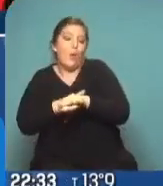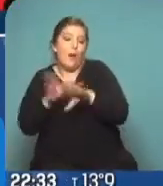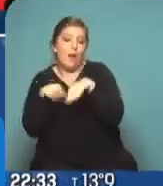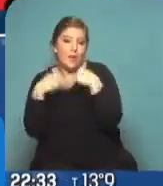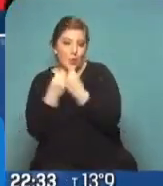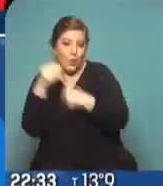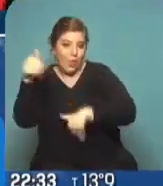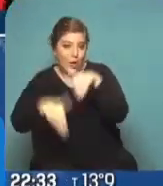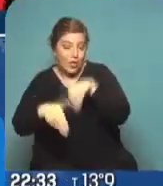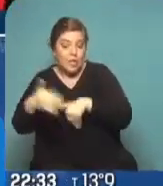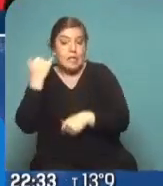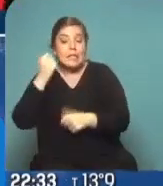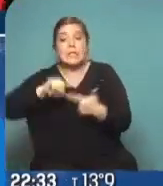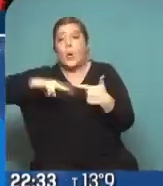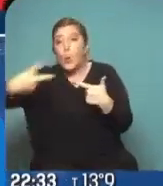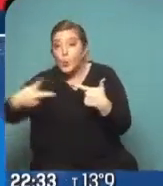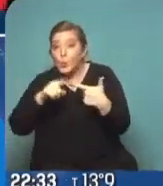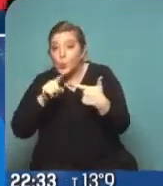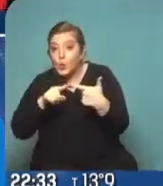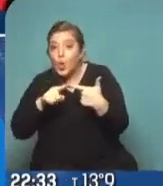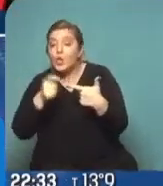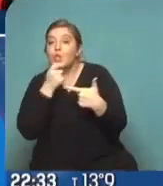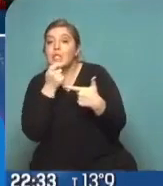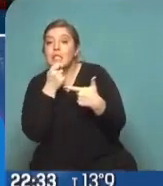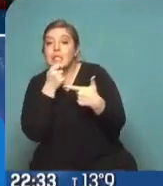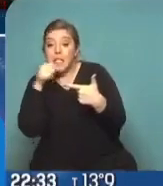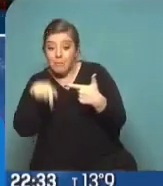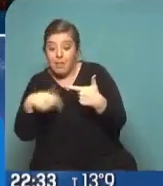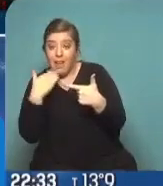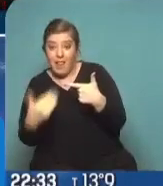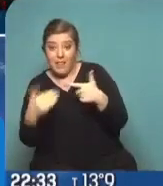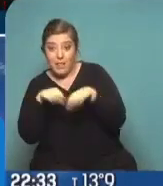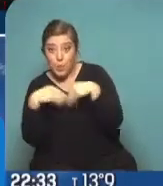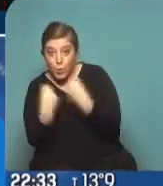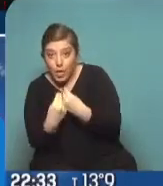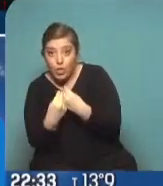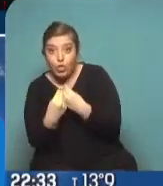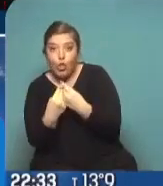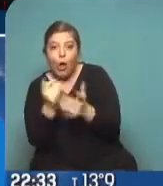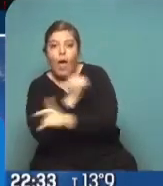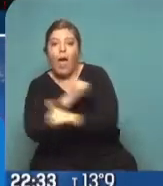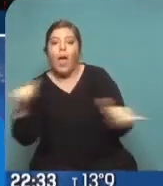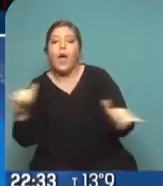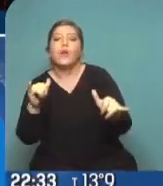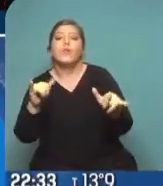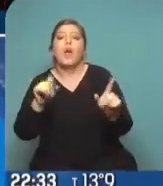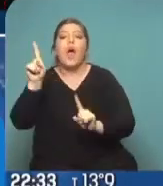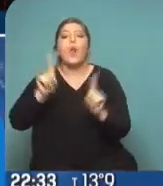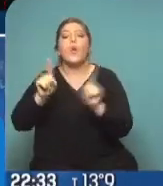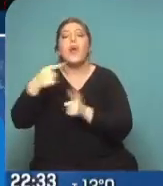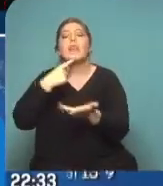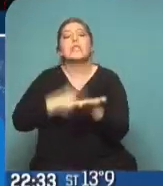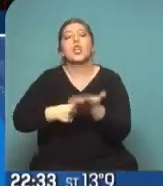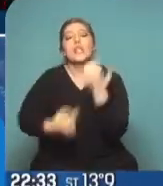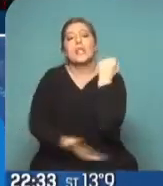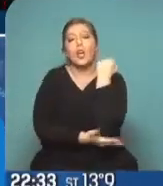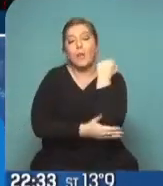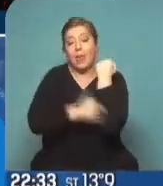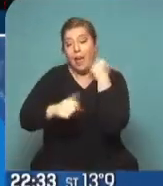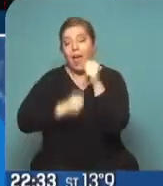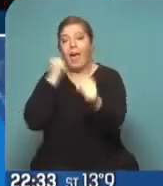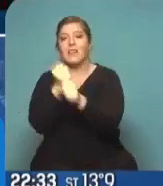segundo lugar, si están estimando que a partir de este resultado van a anunciar ciertas medidas económicas de aquí a